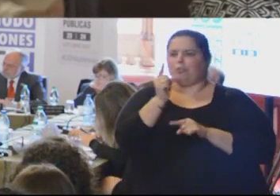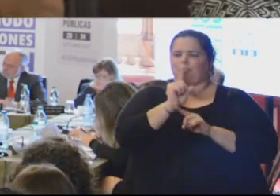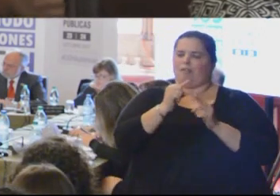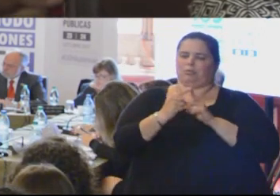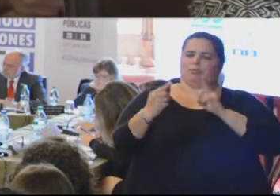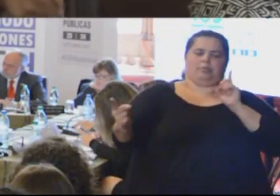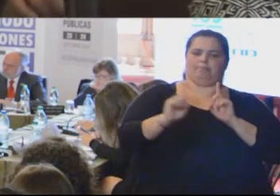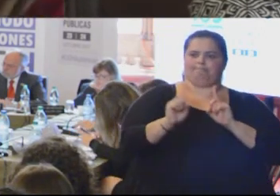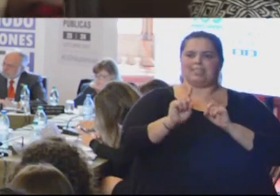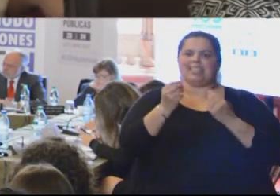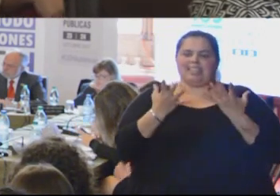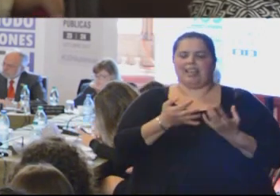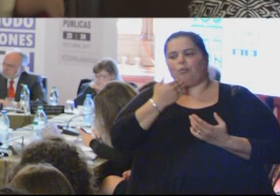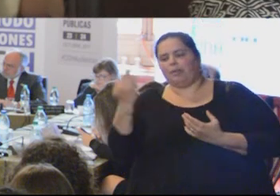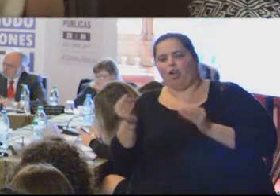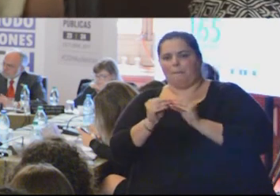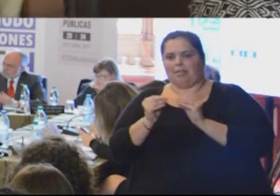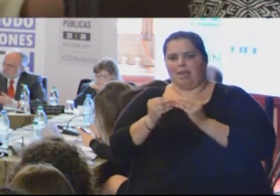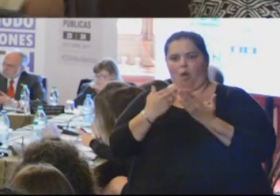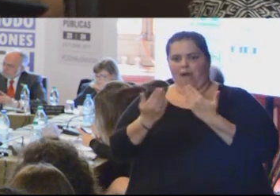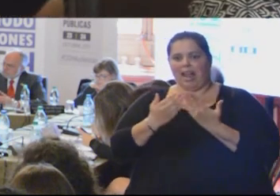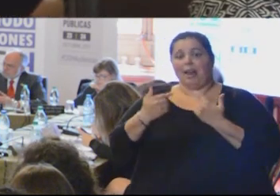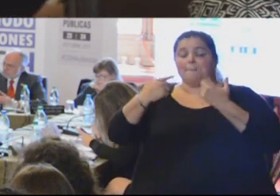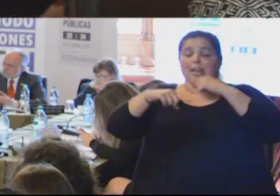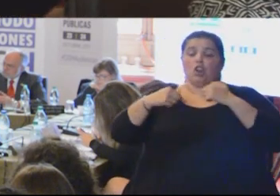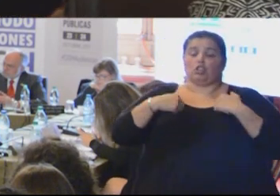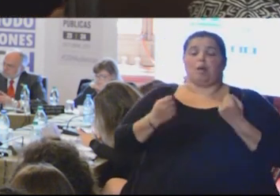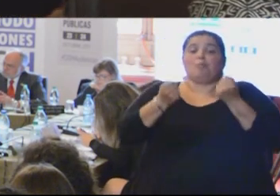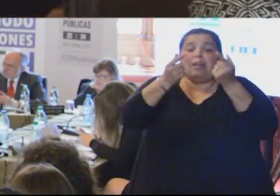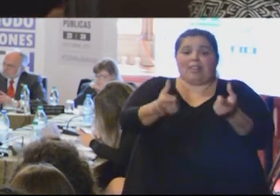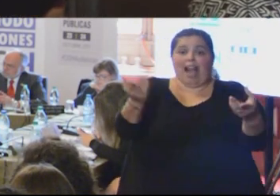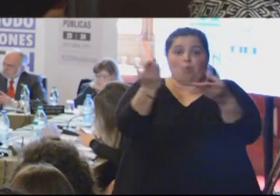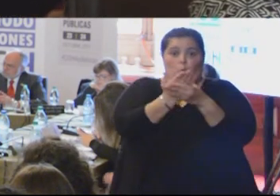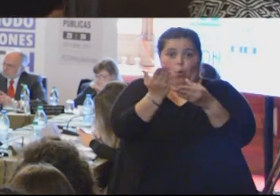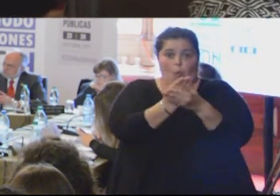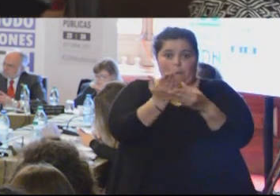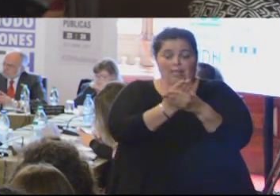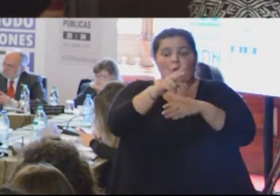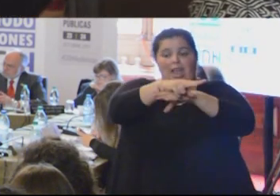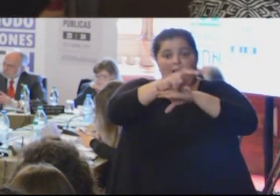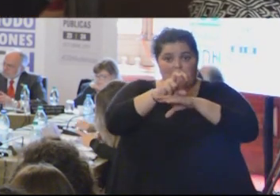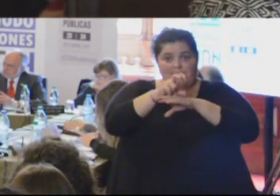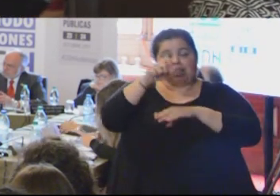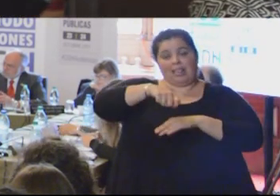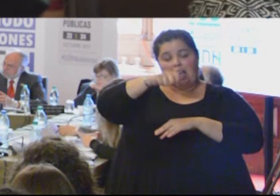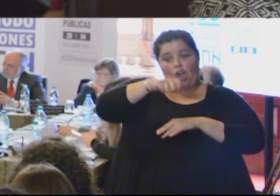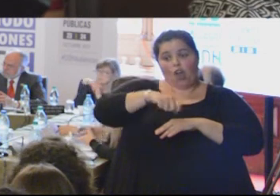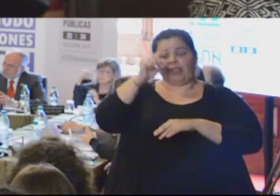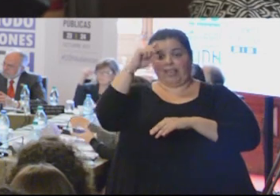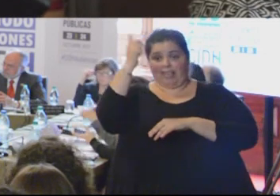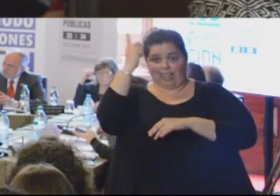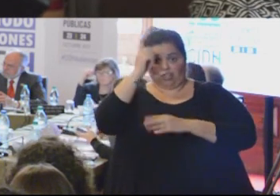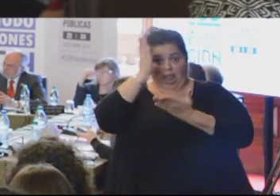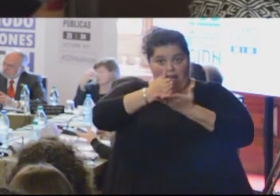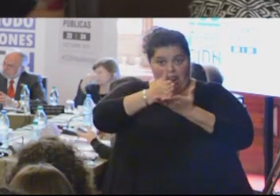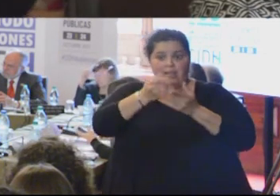a mi compañero simplemente vamos a hacer entrega de un documento que ha presentado la fiscal de la corte penal internacional a la